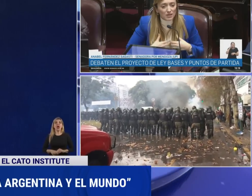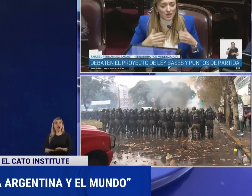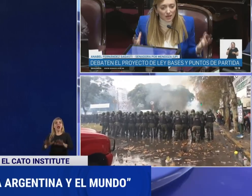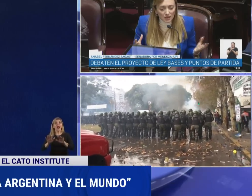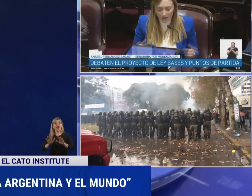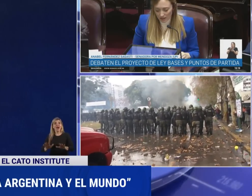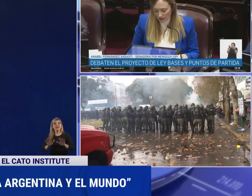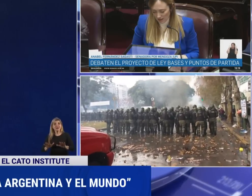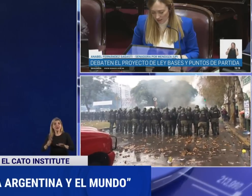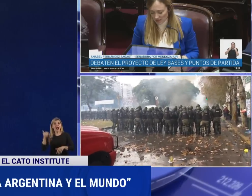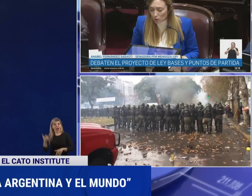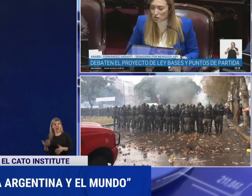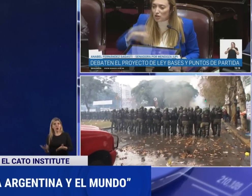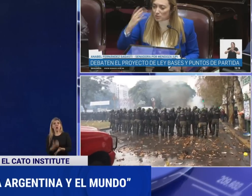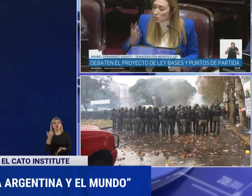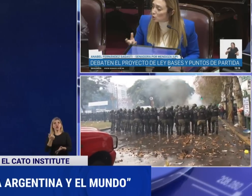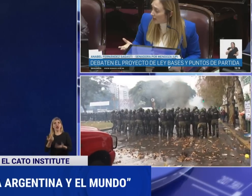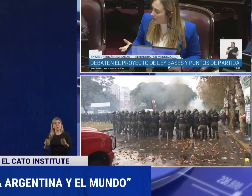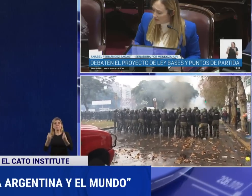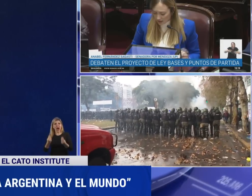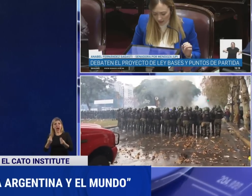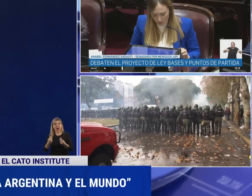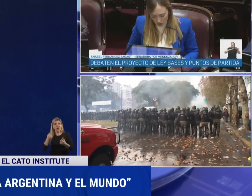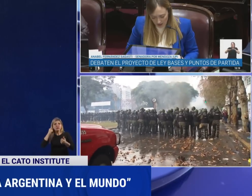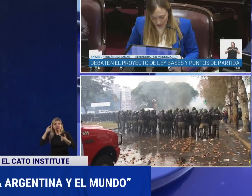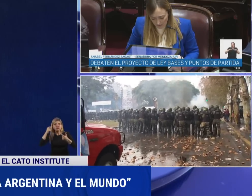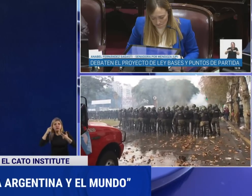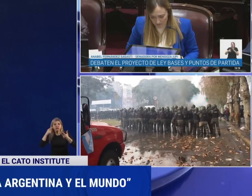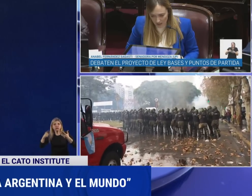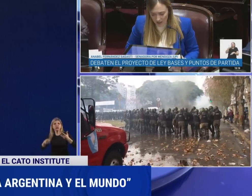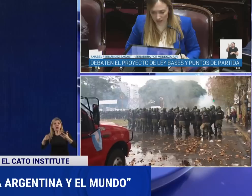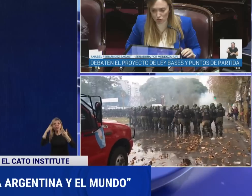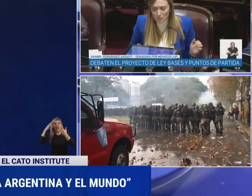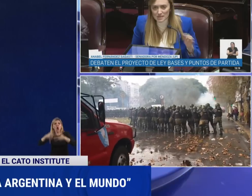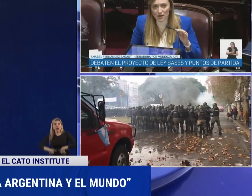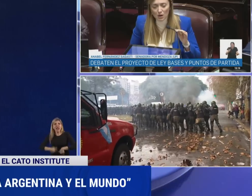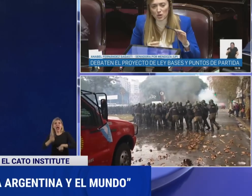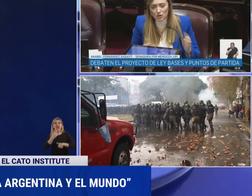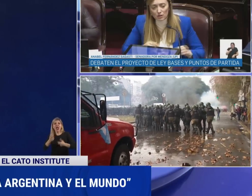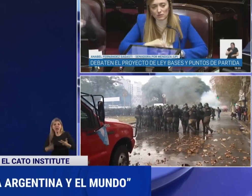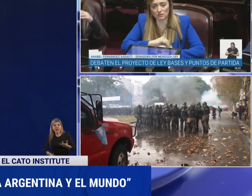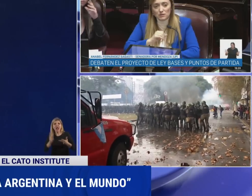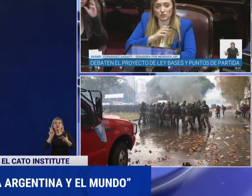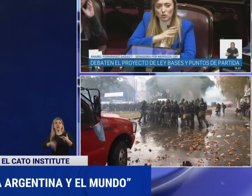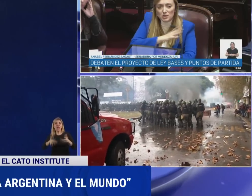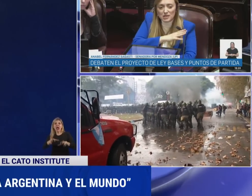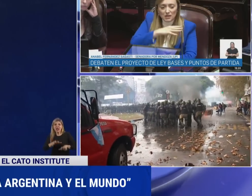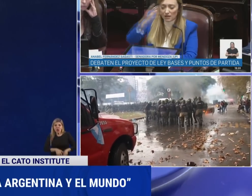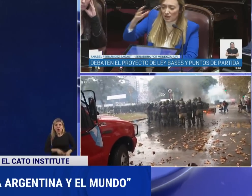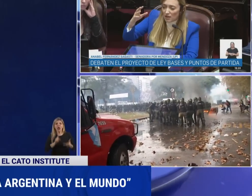condiciones tenemos la oportunidad de estar a la vanguardia del desarrollo tecnológico y energético como ya lo somos en el sector